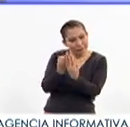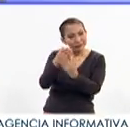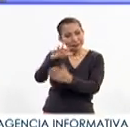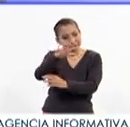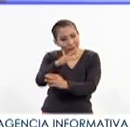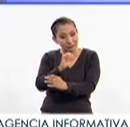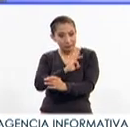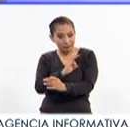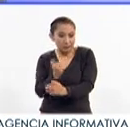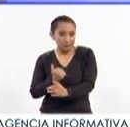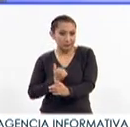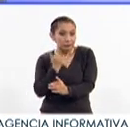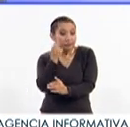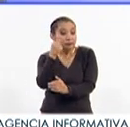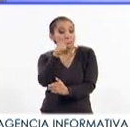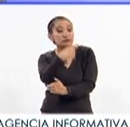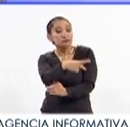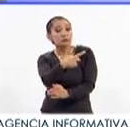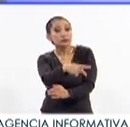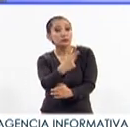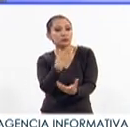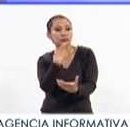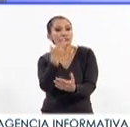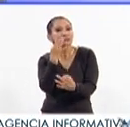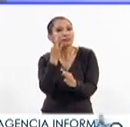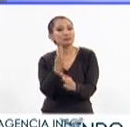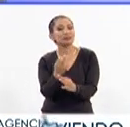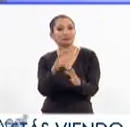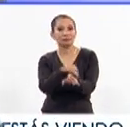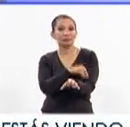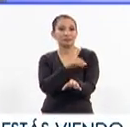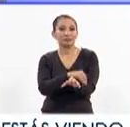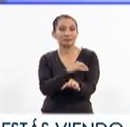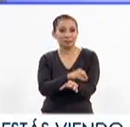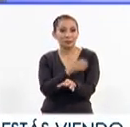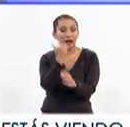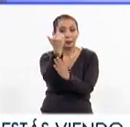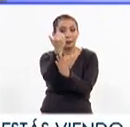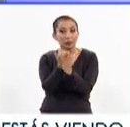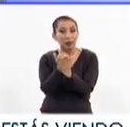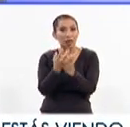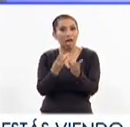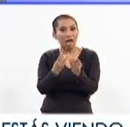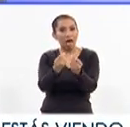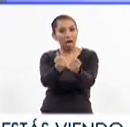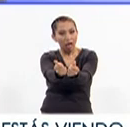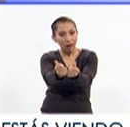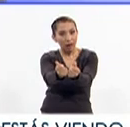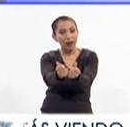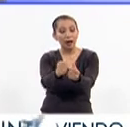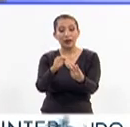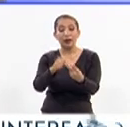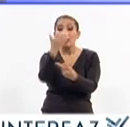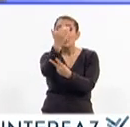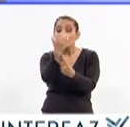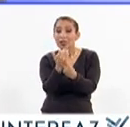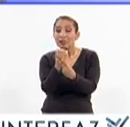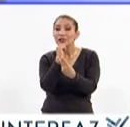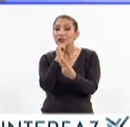metodologías, áreas de oportunidad para que puedan hacer un uso eficiente de la energía, reducir sus costos operacionales y